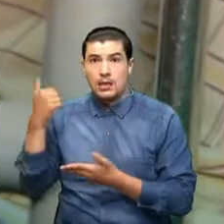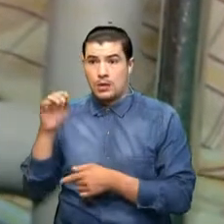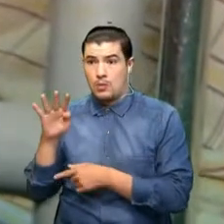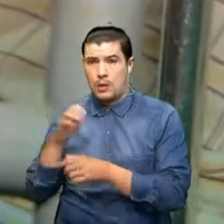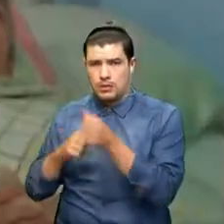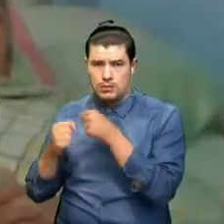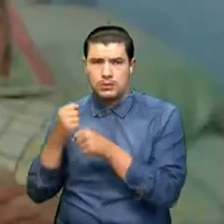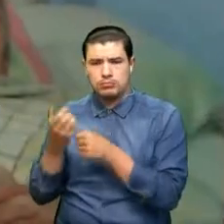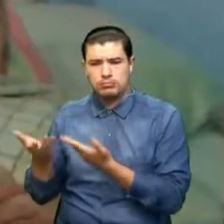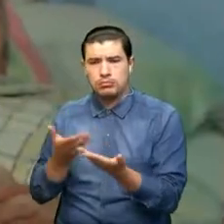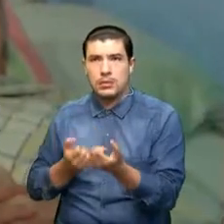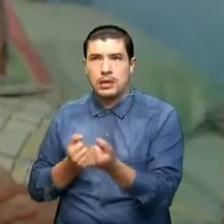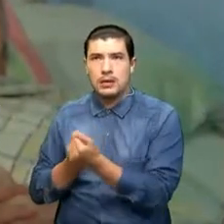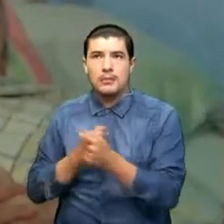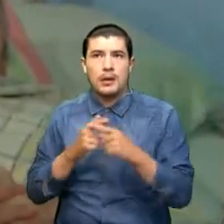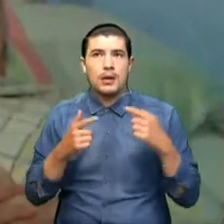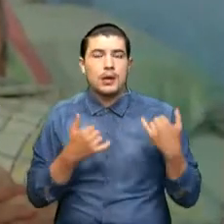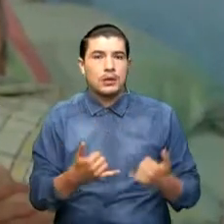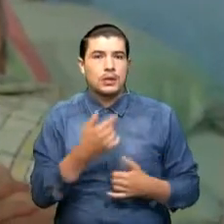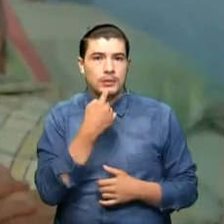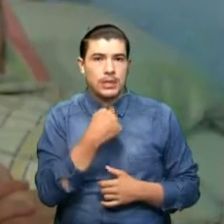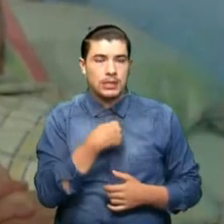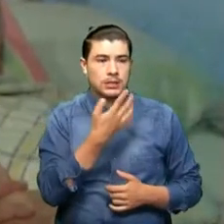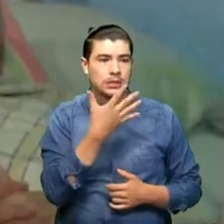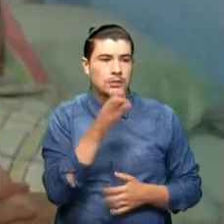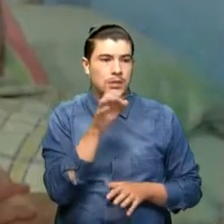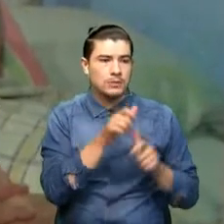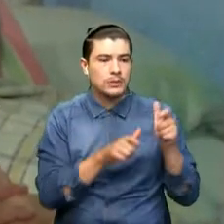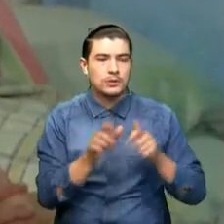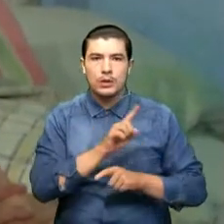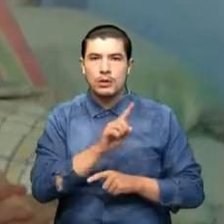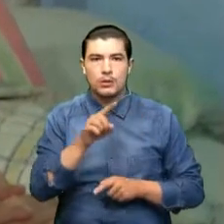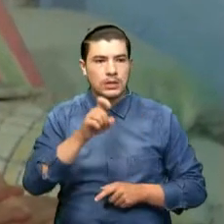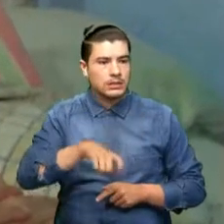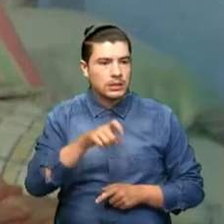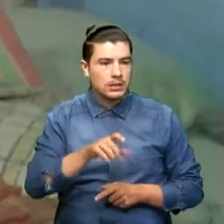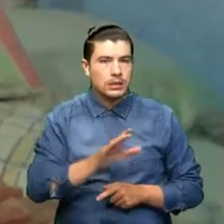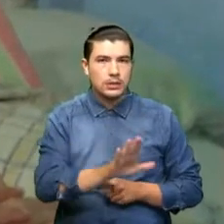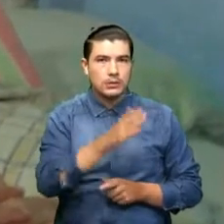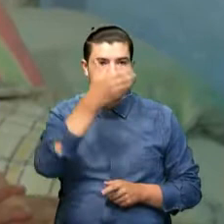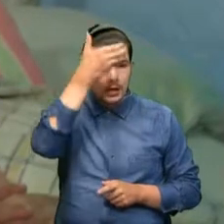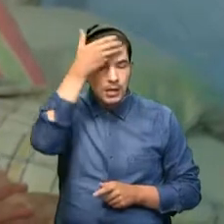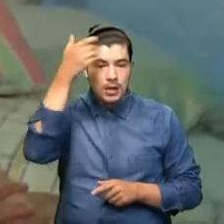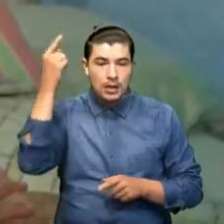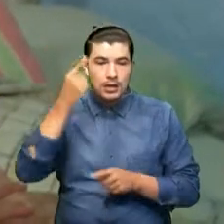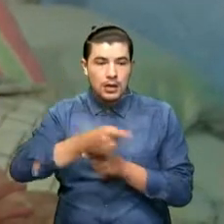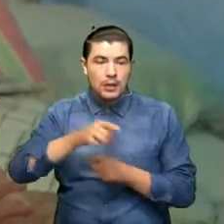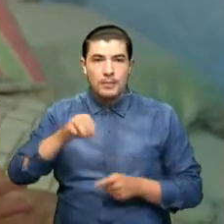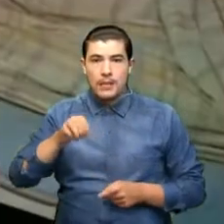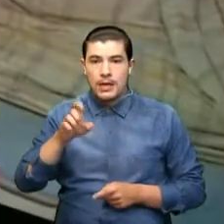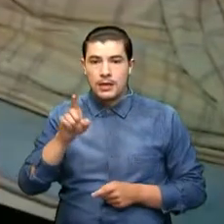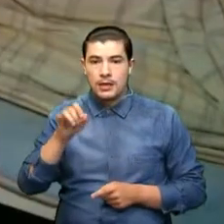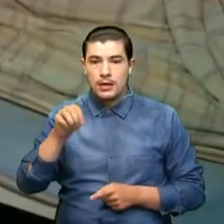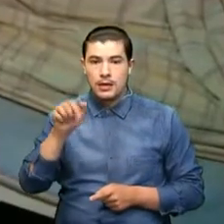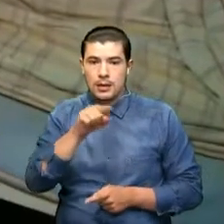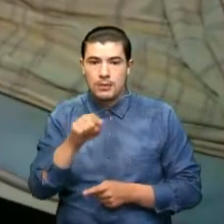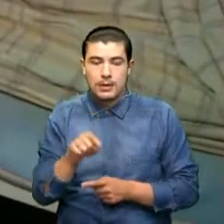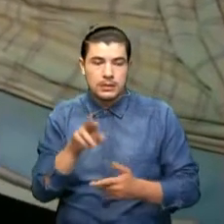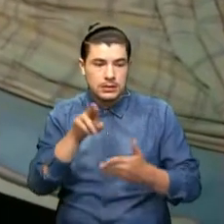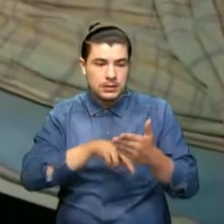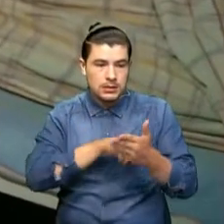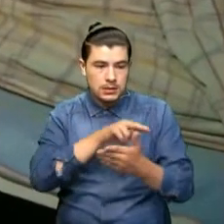que no que habían 50 pacientes que ya no requerían enfermera que por orden de me además se suspendió el servicio